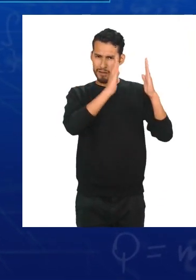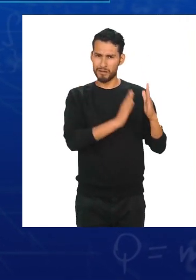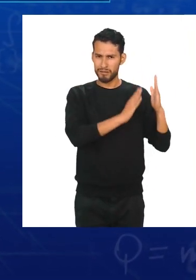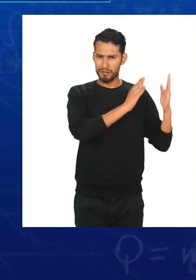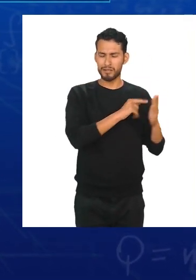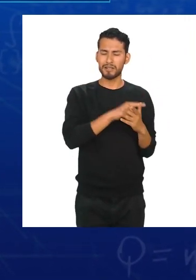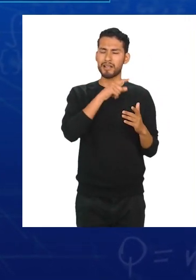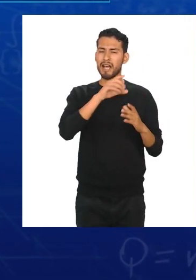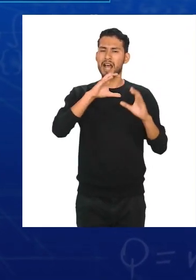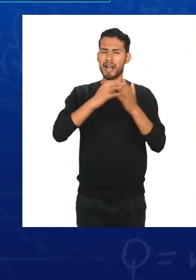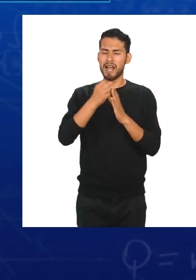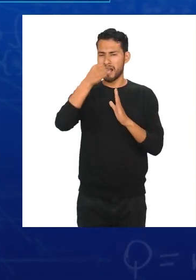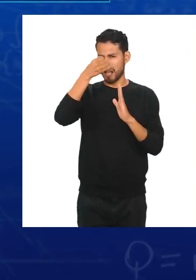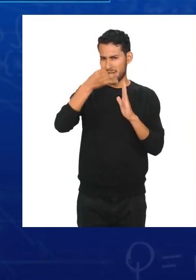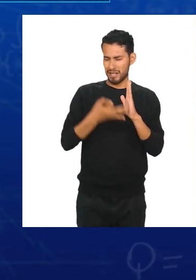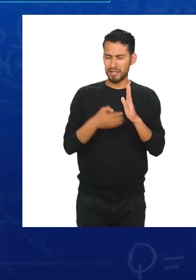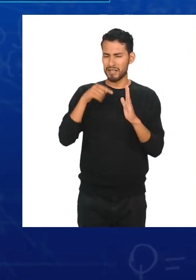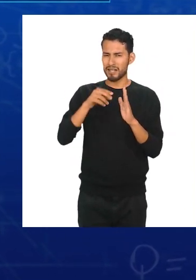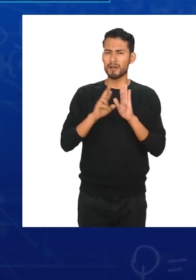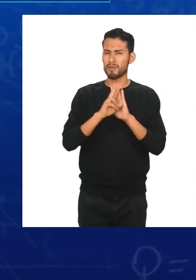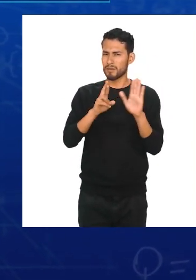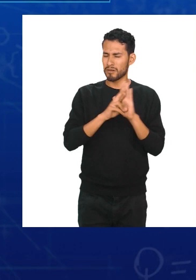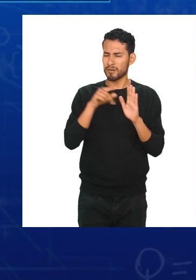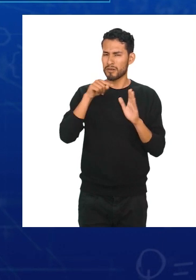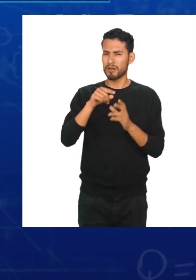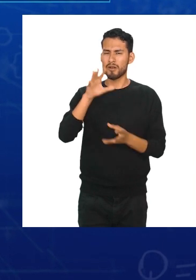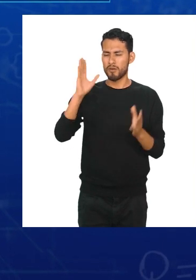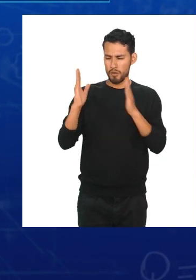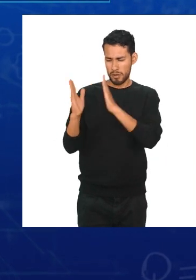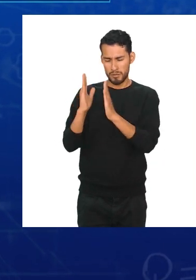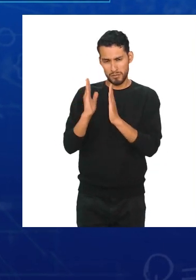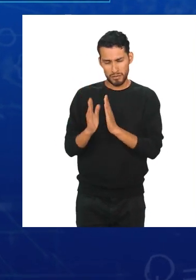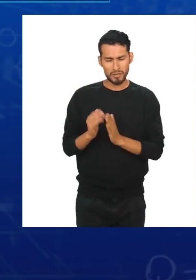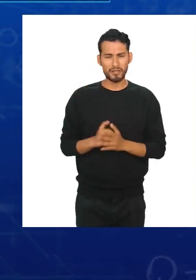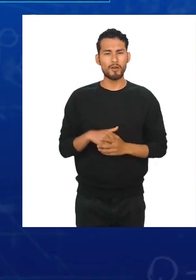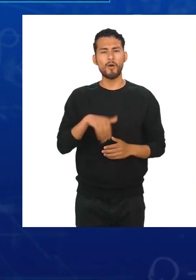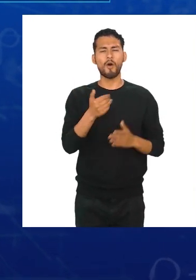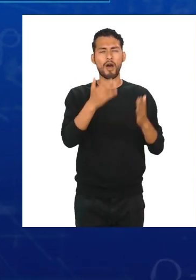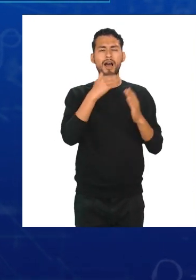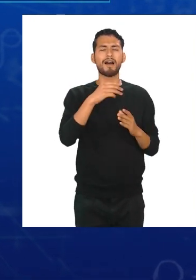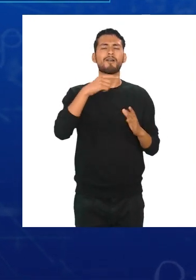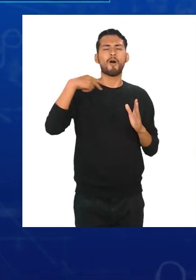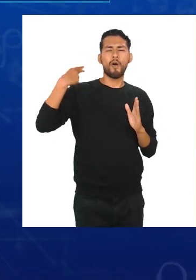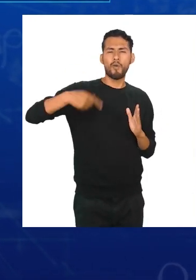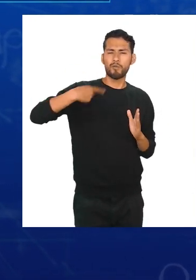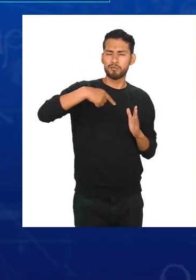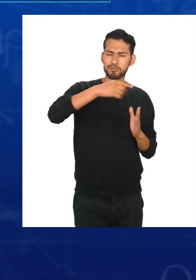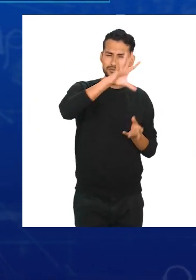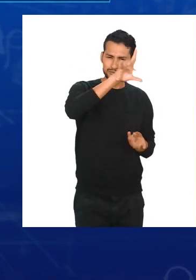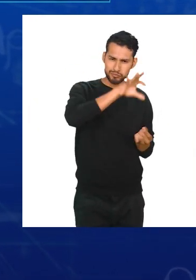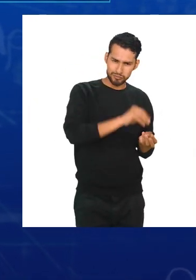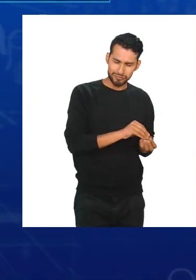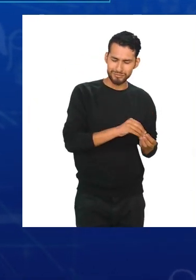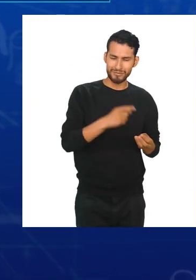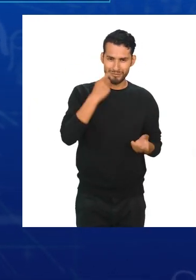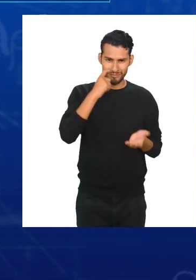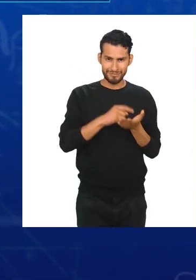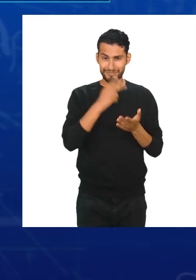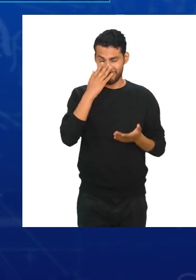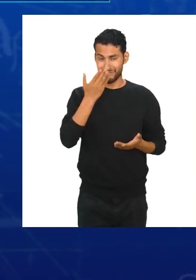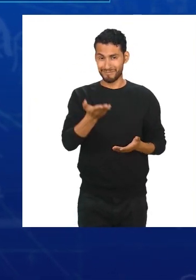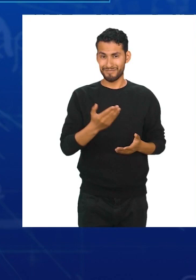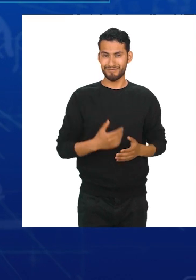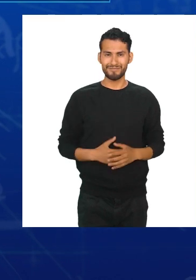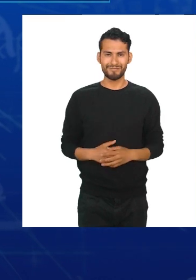columnas, una para la marca de clase, que es el valor representativo del intervalo, y otra para la frecuencia acumulada, como